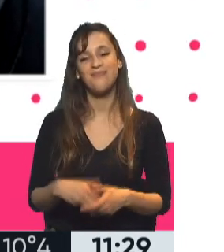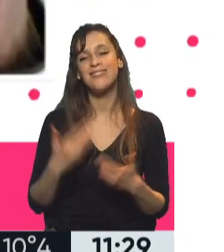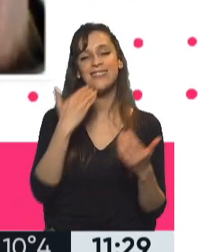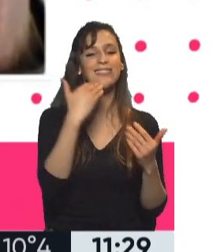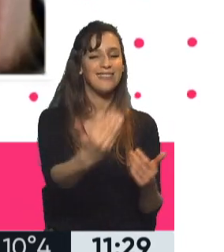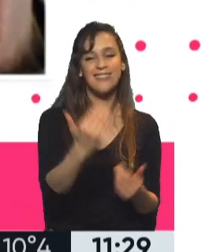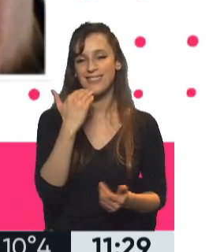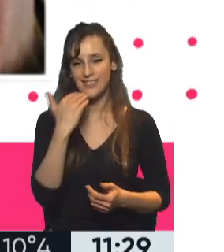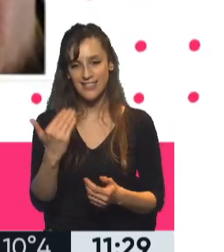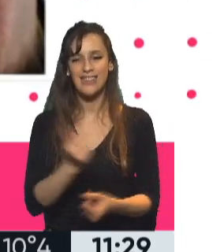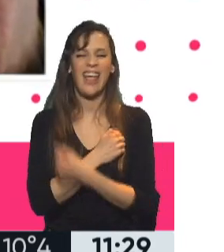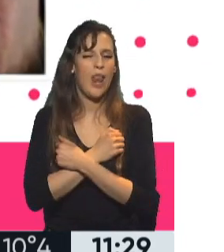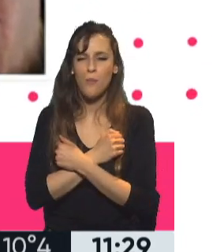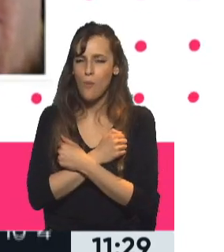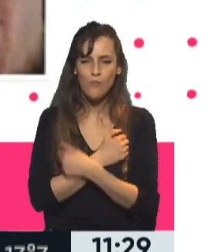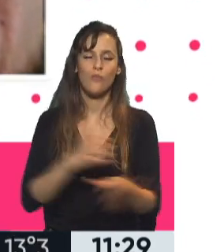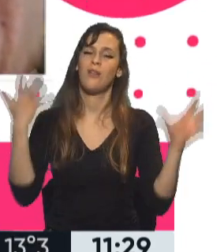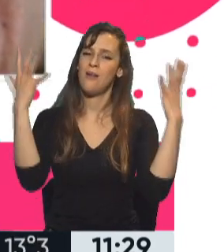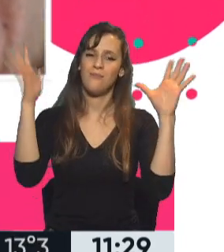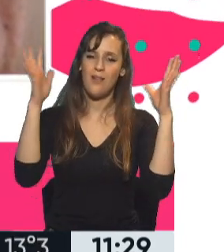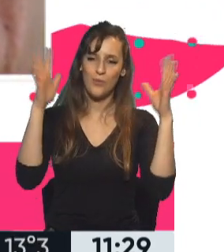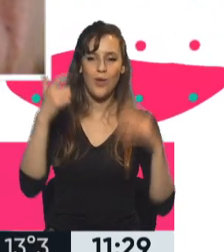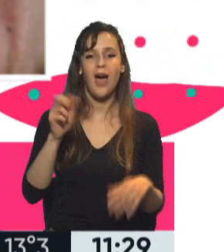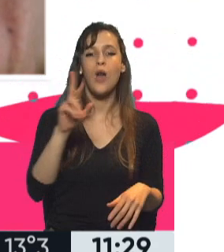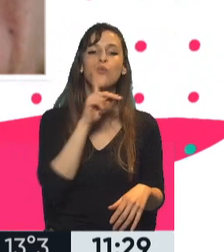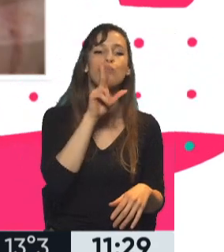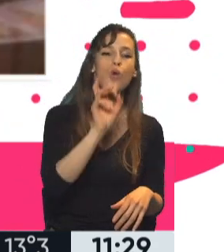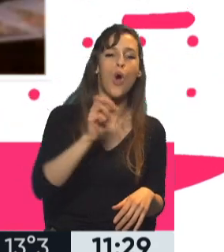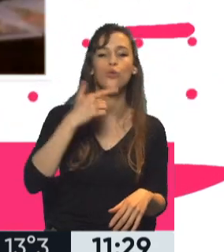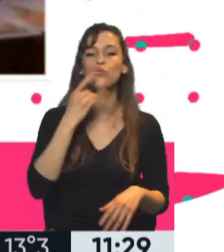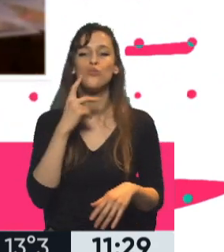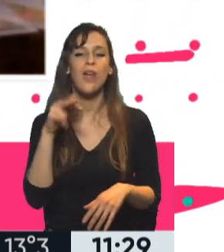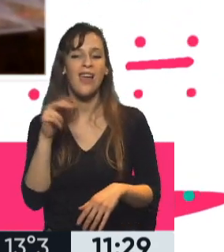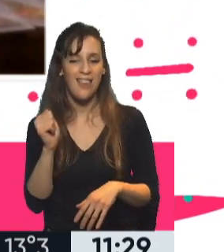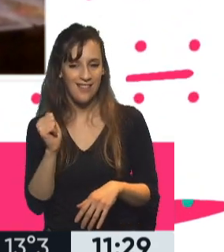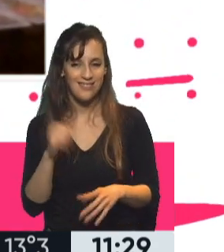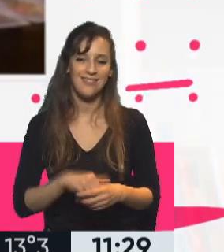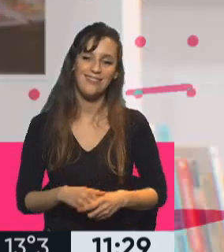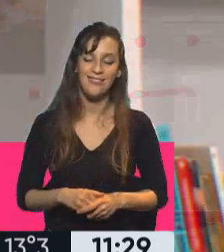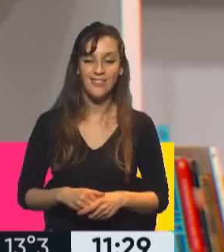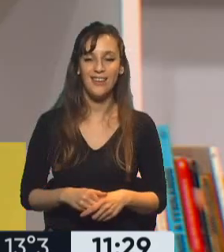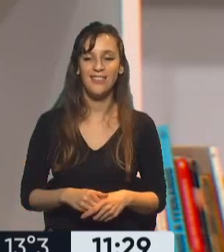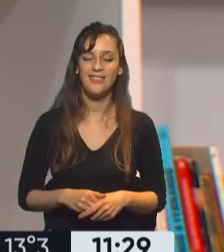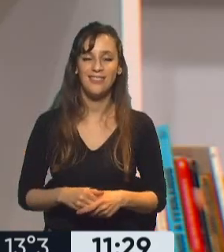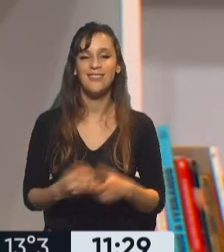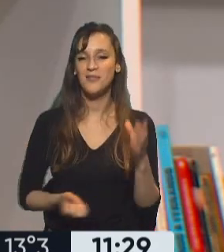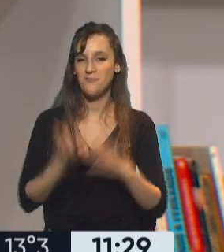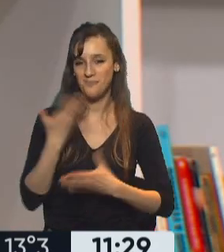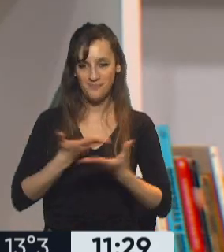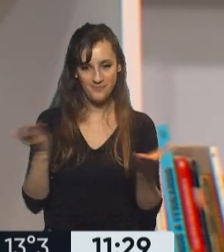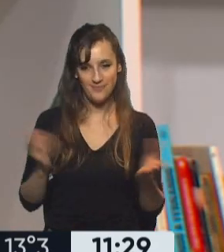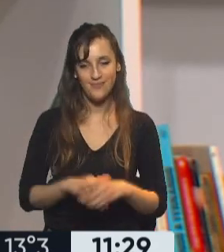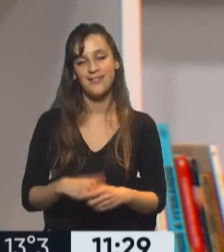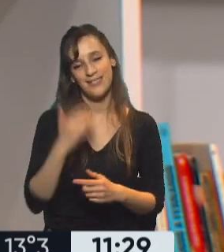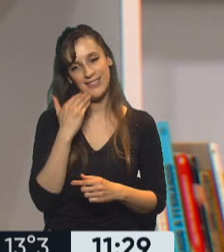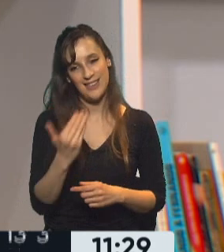Susana. Los queremos mucho. Un aplauso muy fuerte para Arturo Bonín, Susana Card, desde aquí, desde Mañanas Públicas. Gracias, Un beso muy grande para